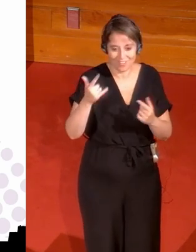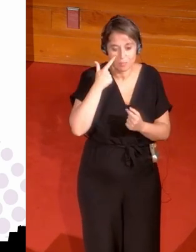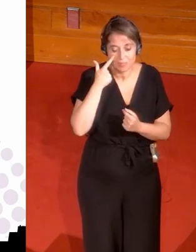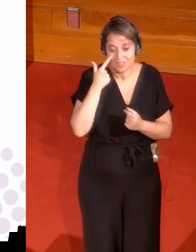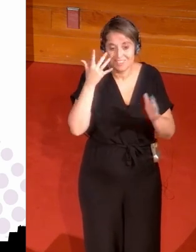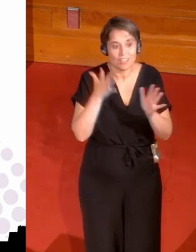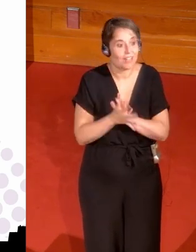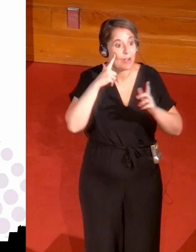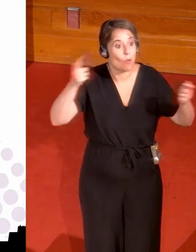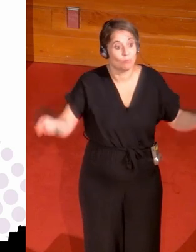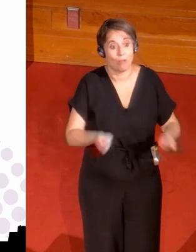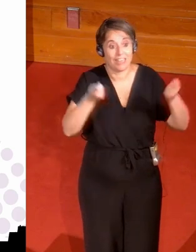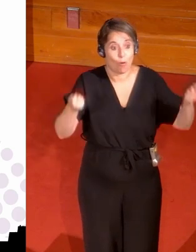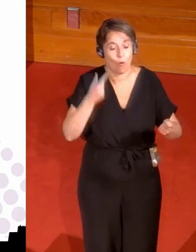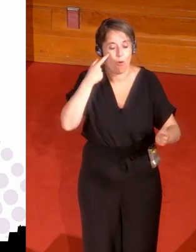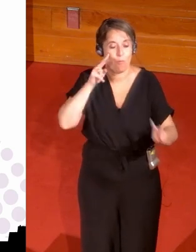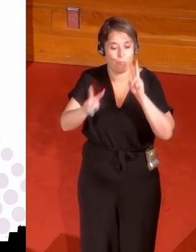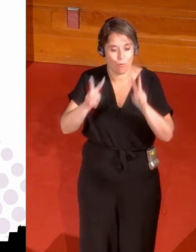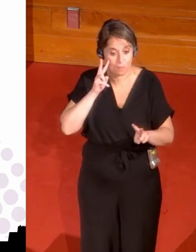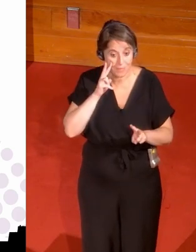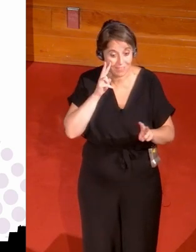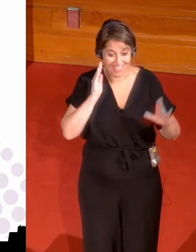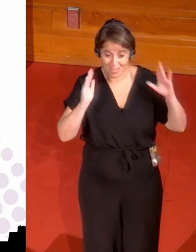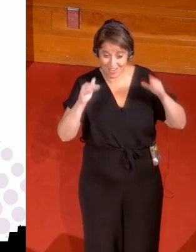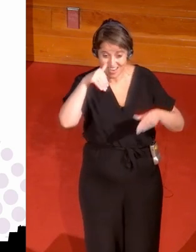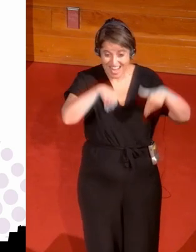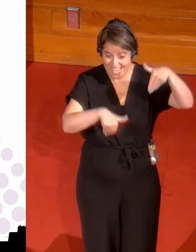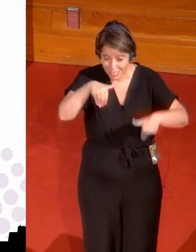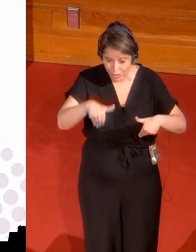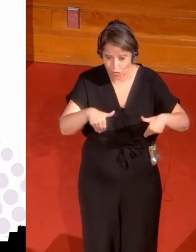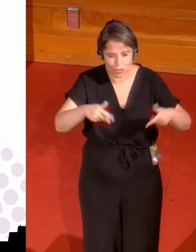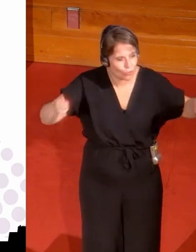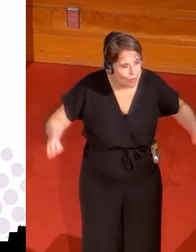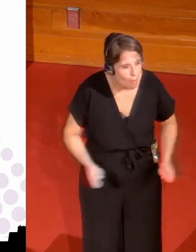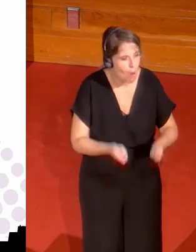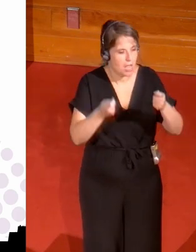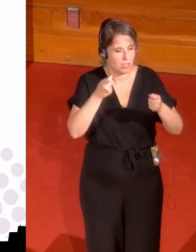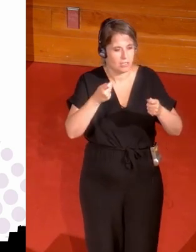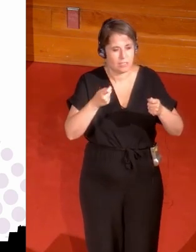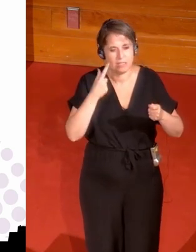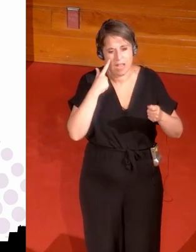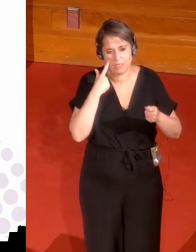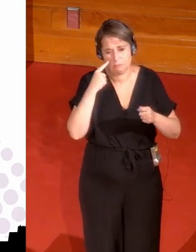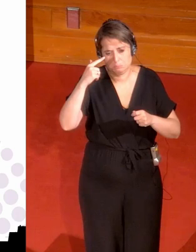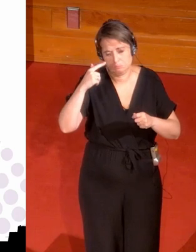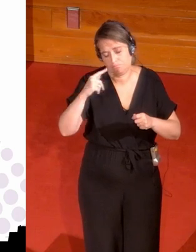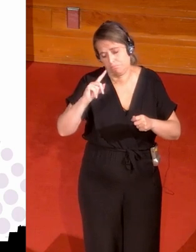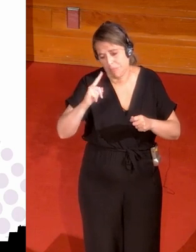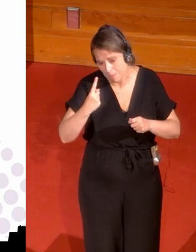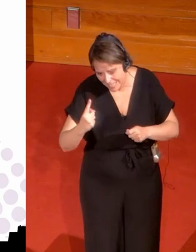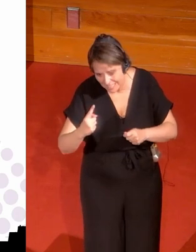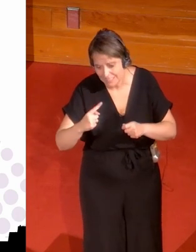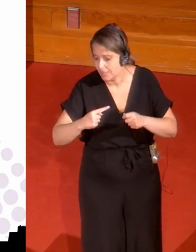lo convierte en un espectáculo y las elecciones las campañas electorales las primarias antes de las